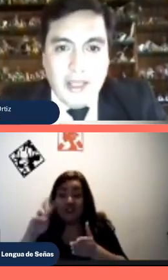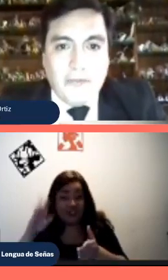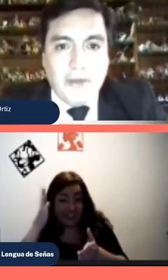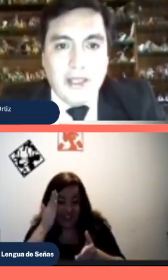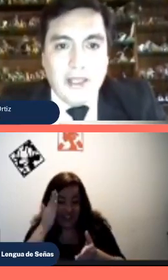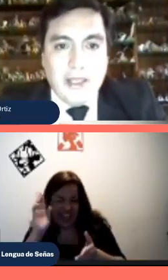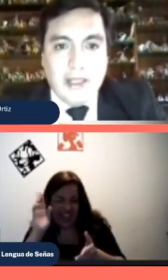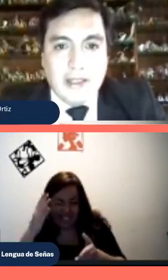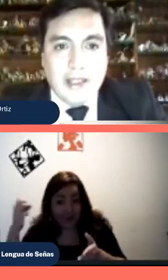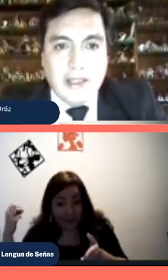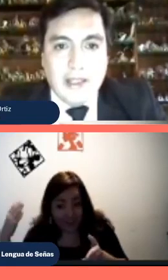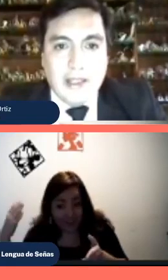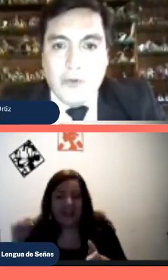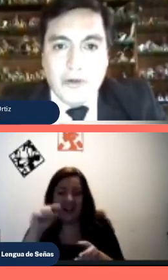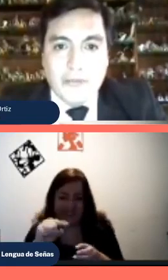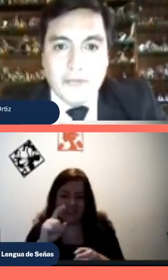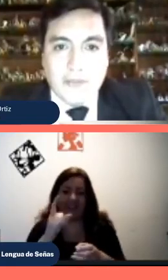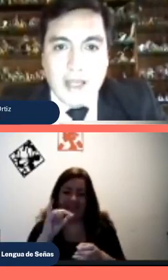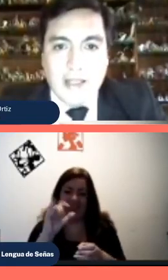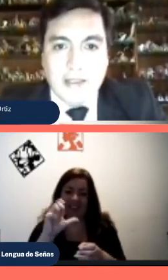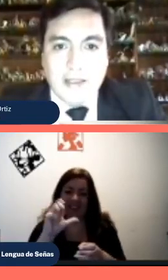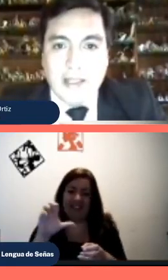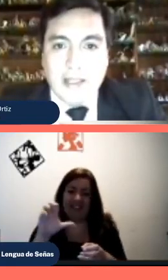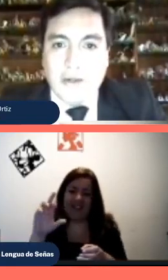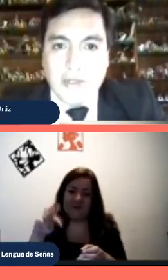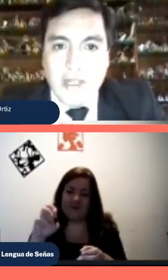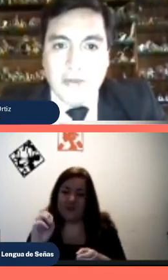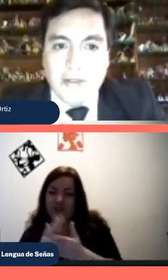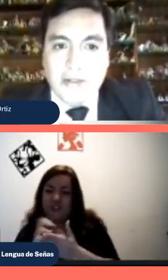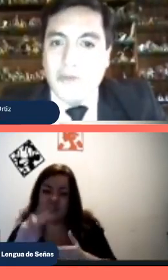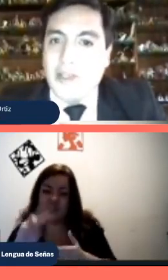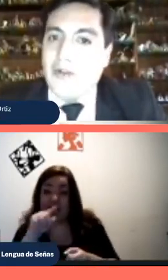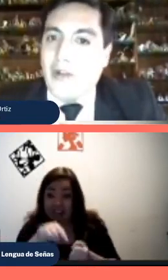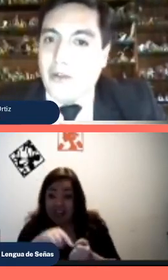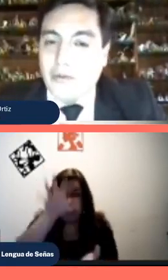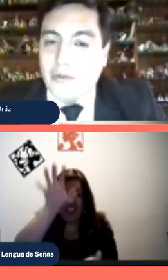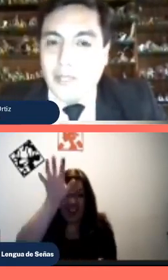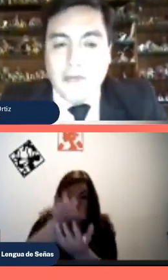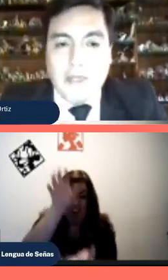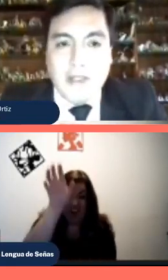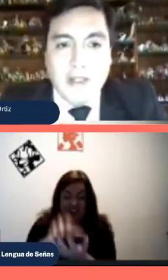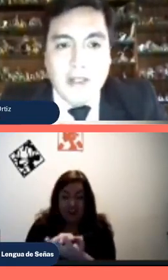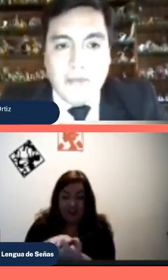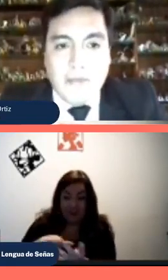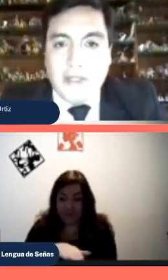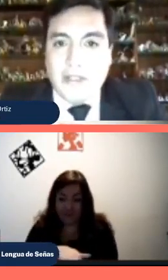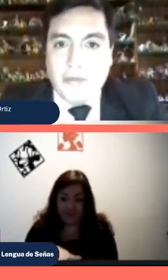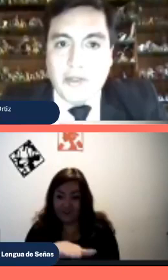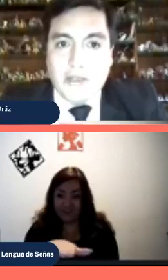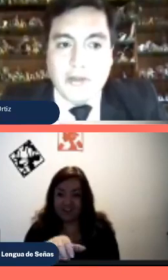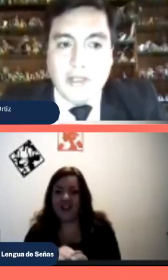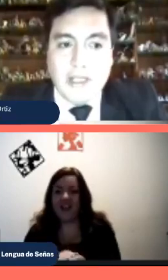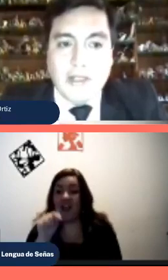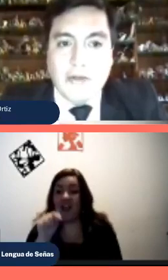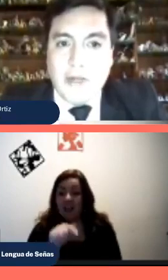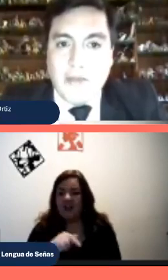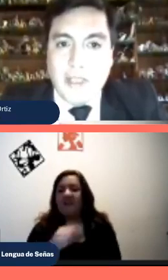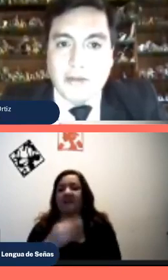él fue el que descubrió este cocodrilo prehistórico Metriorhynchus y también participó dentro del